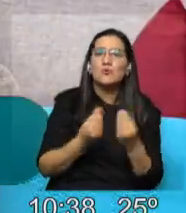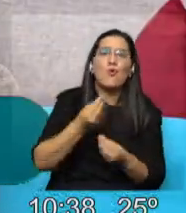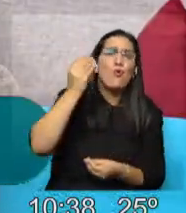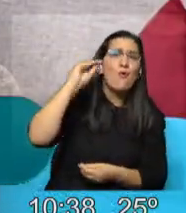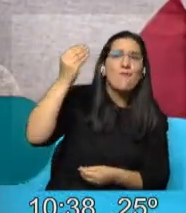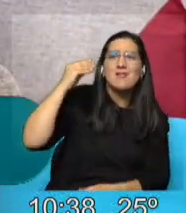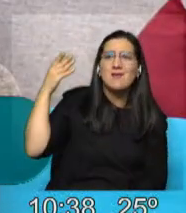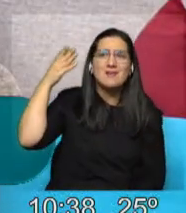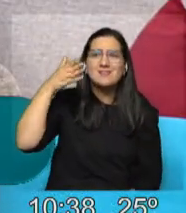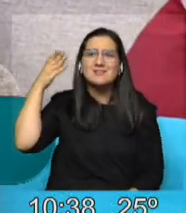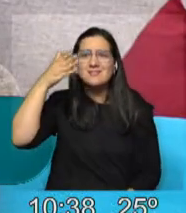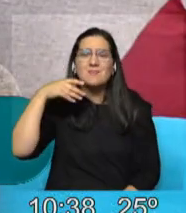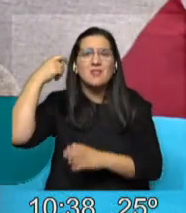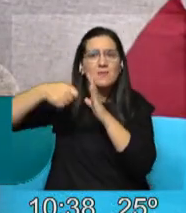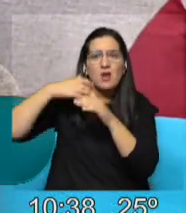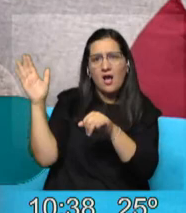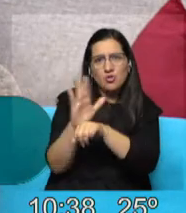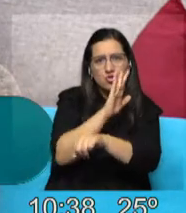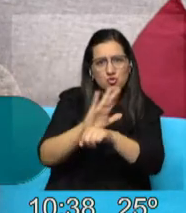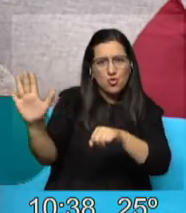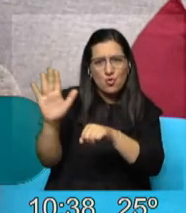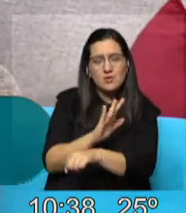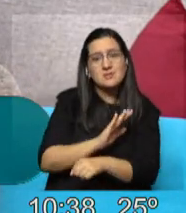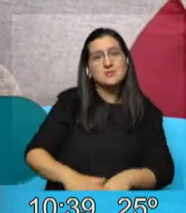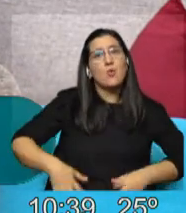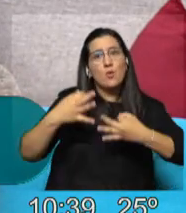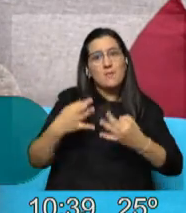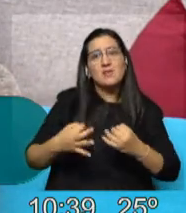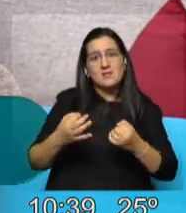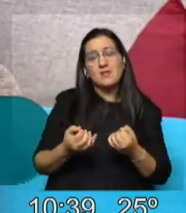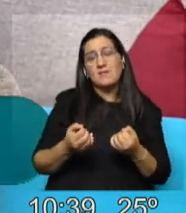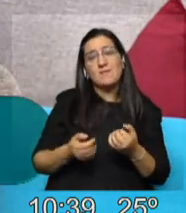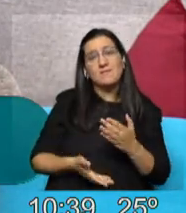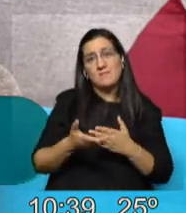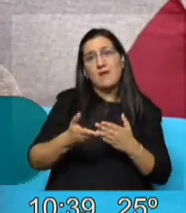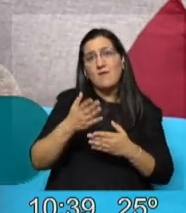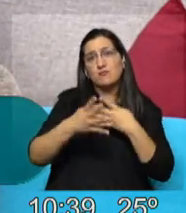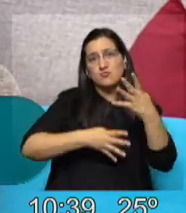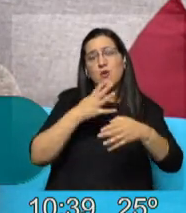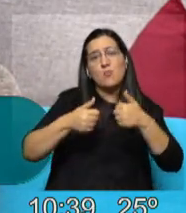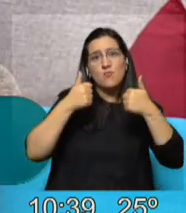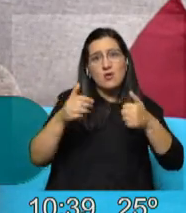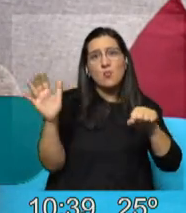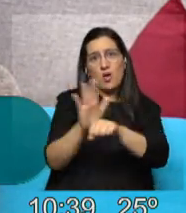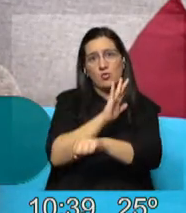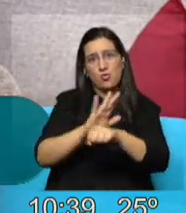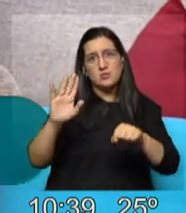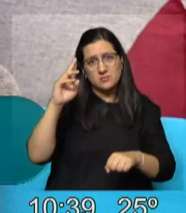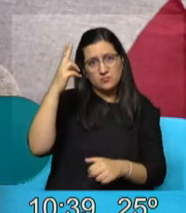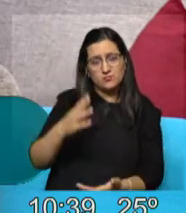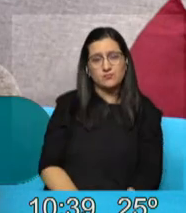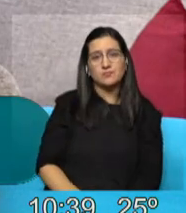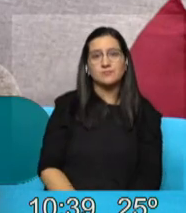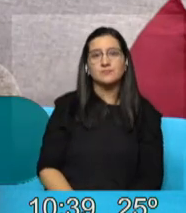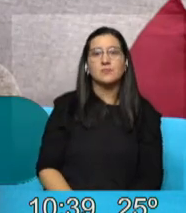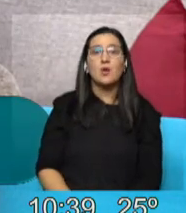sí, que están ahí y que, bueno, van a tener seguramente su carrera por delante. Y, bueno,